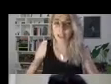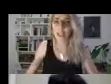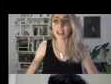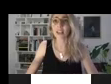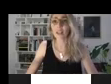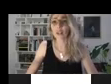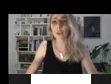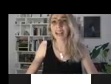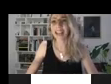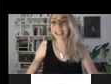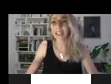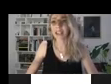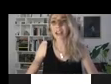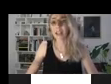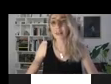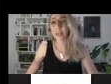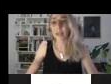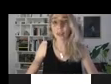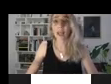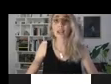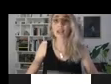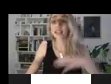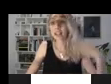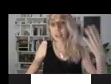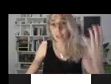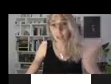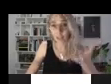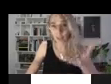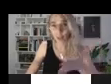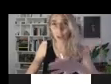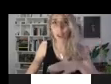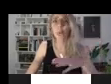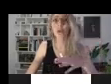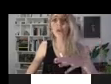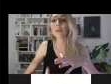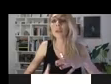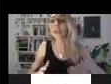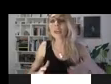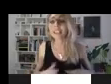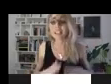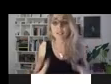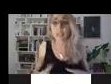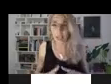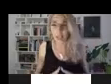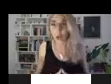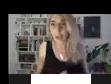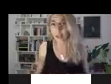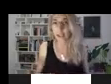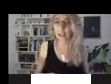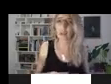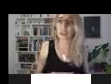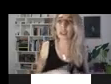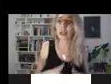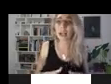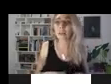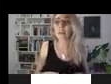profundizar acerca sobre las características del mercado del arte desde la mirada de la sociología? Bueno, primero, identificar a los